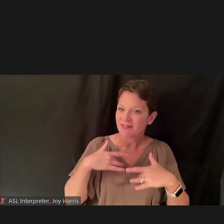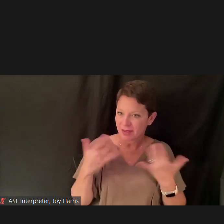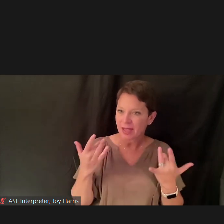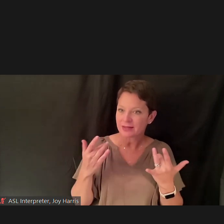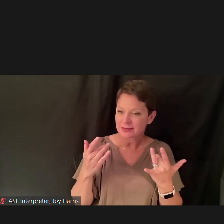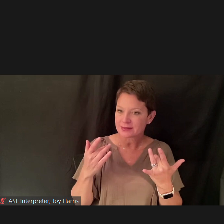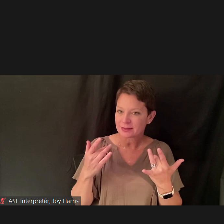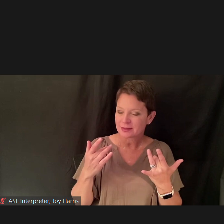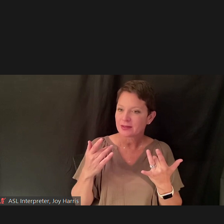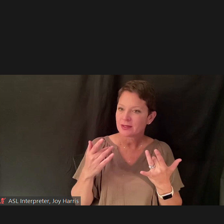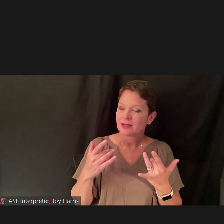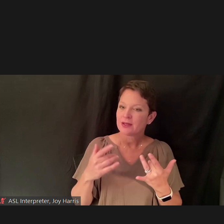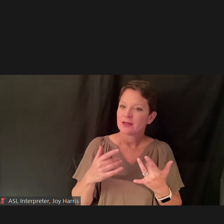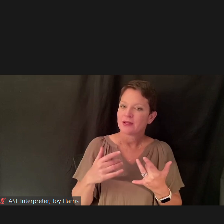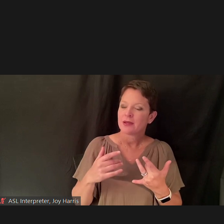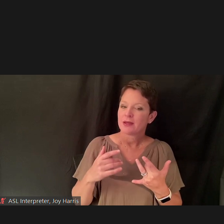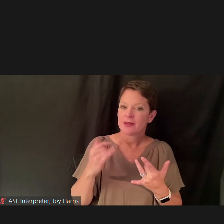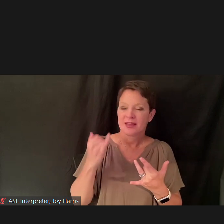tener un día